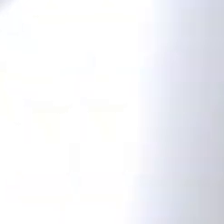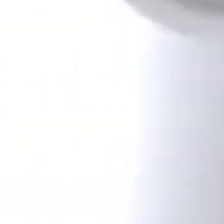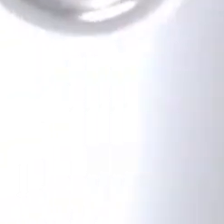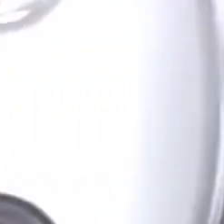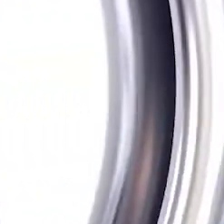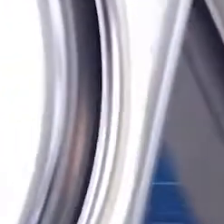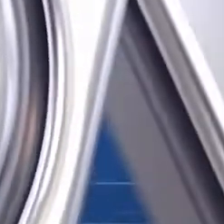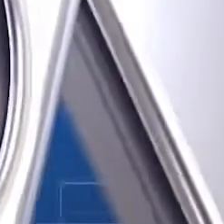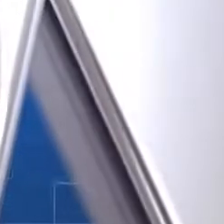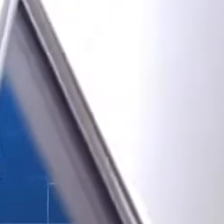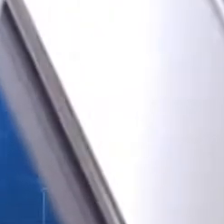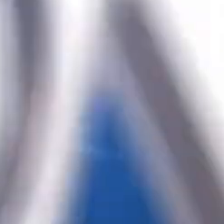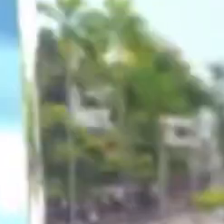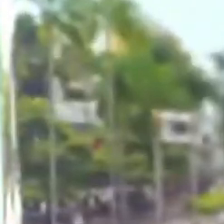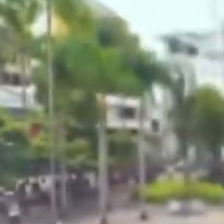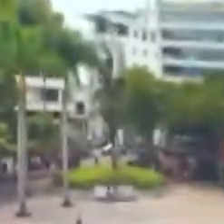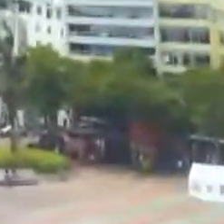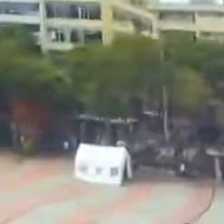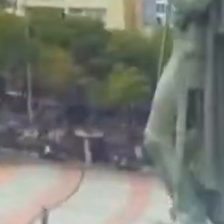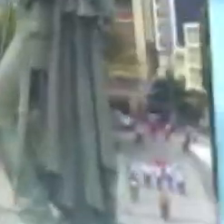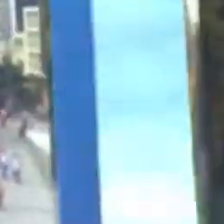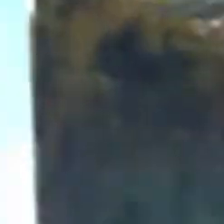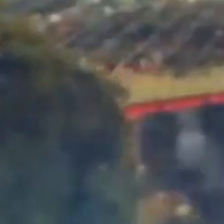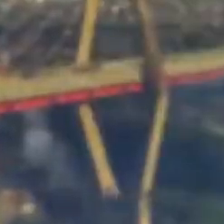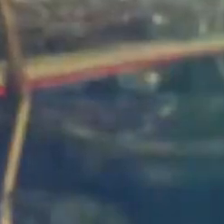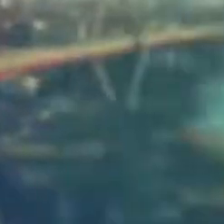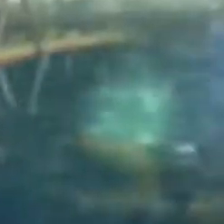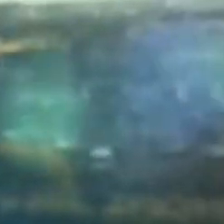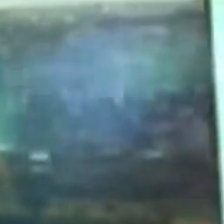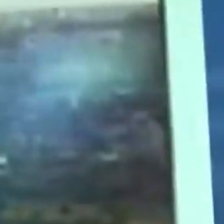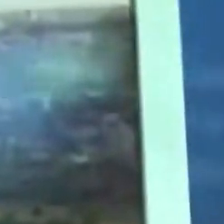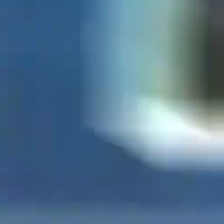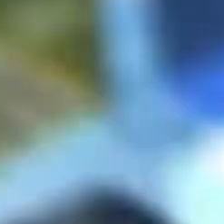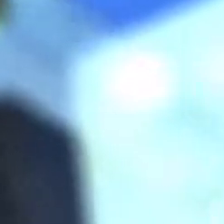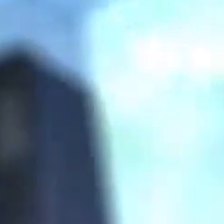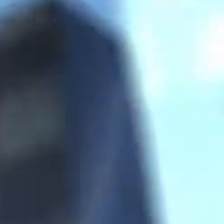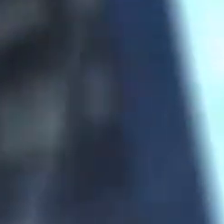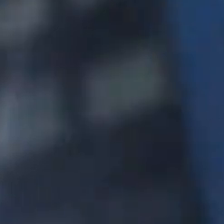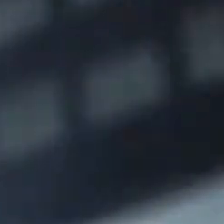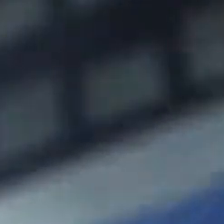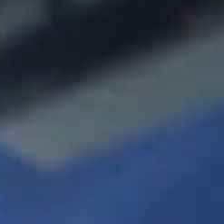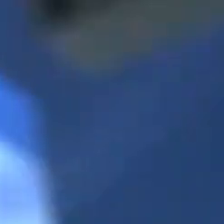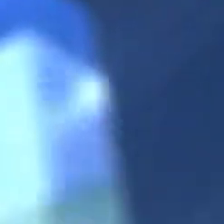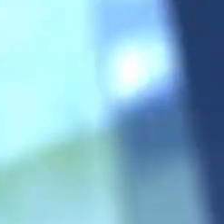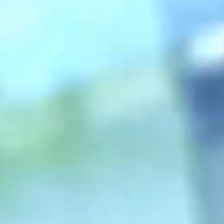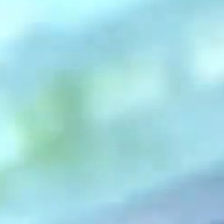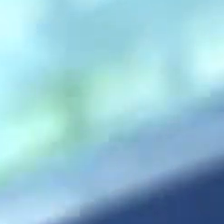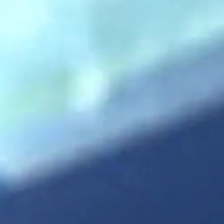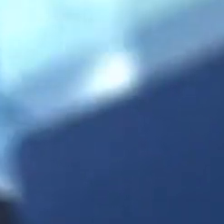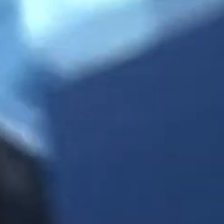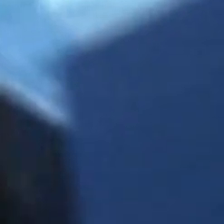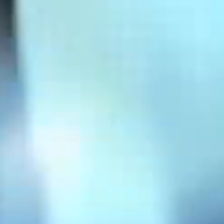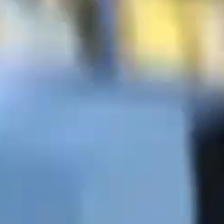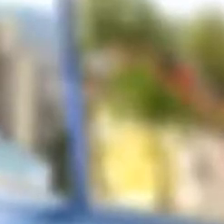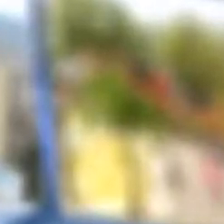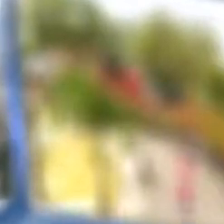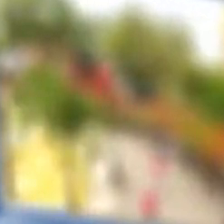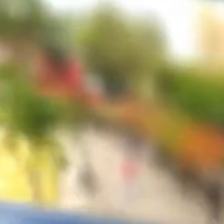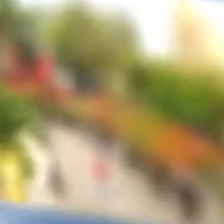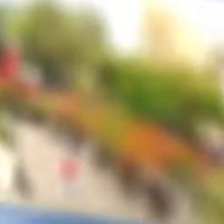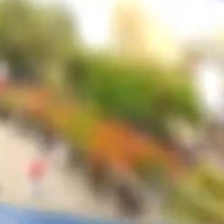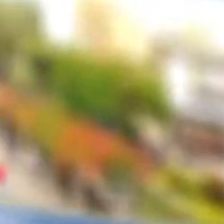a esta hora caldas y risaralda se integran en la señal informativa más importante de la región